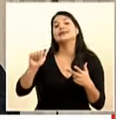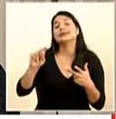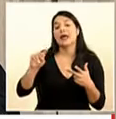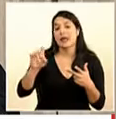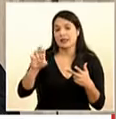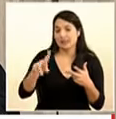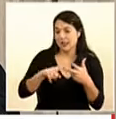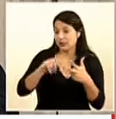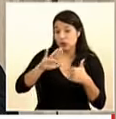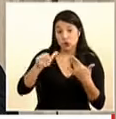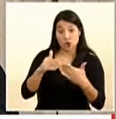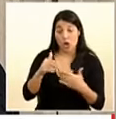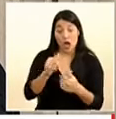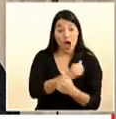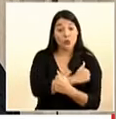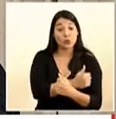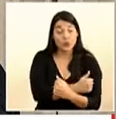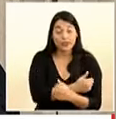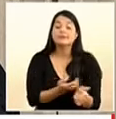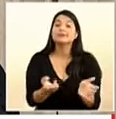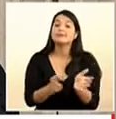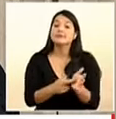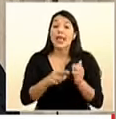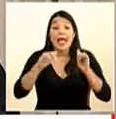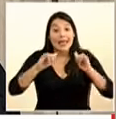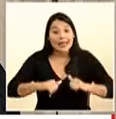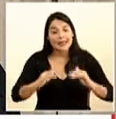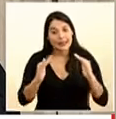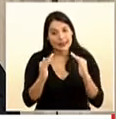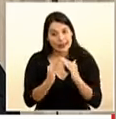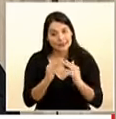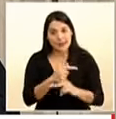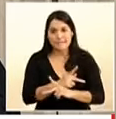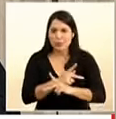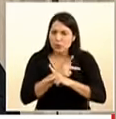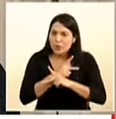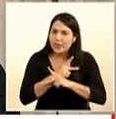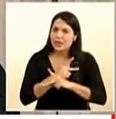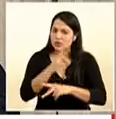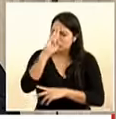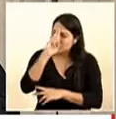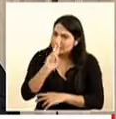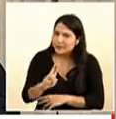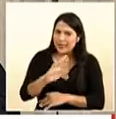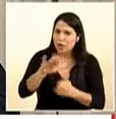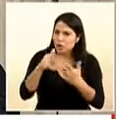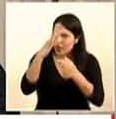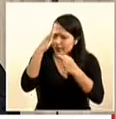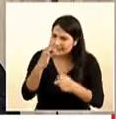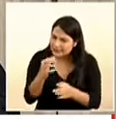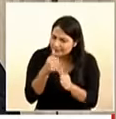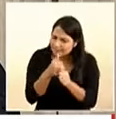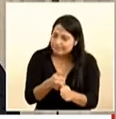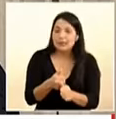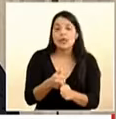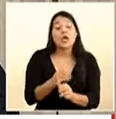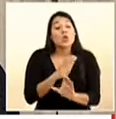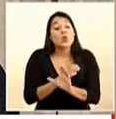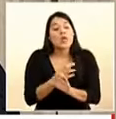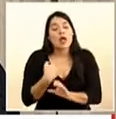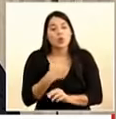autoridades es quedarse en casa protegernos seguir los protocolos y cuidar a nuestro país